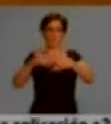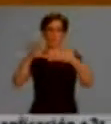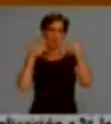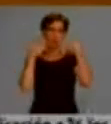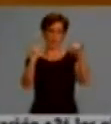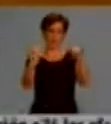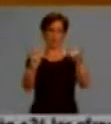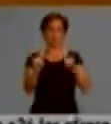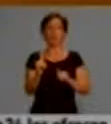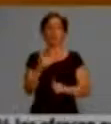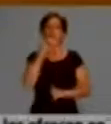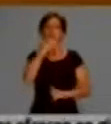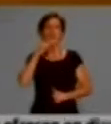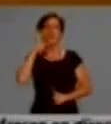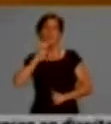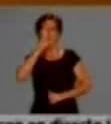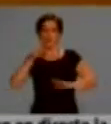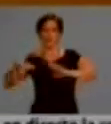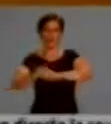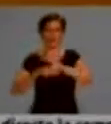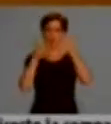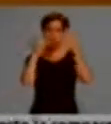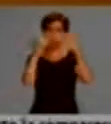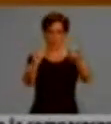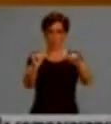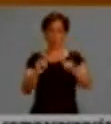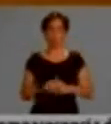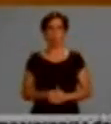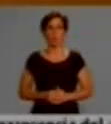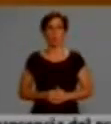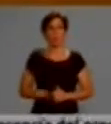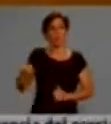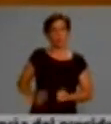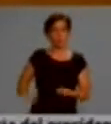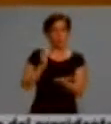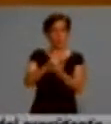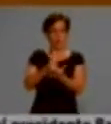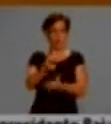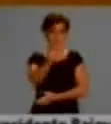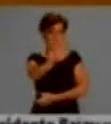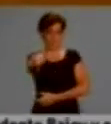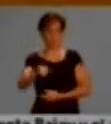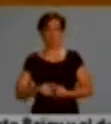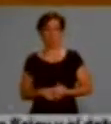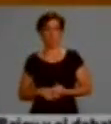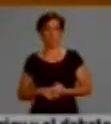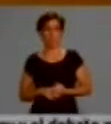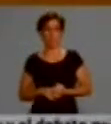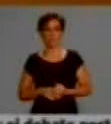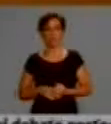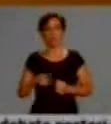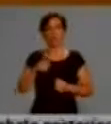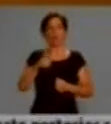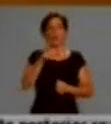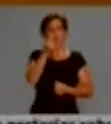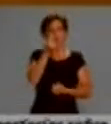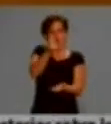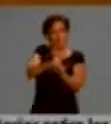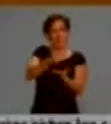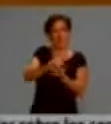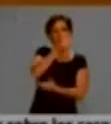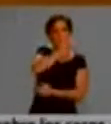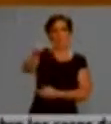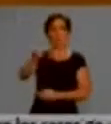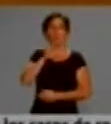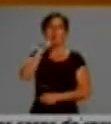ningún delito. ¿Se han pagado sueldos? Sí. ¿Se han pagado remuneraciones complementarias por razón del